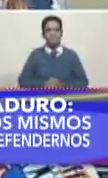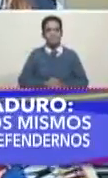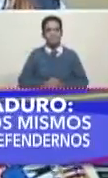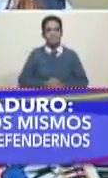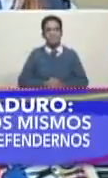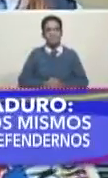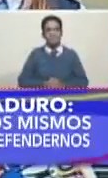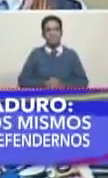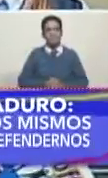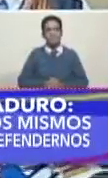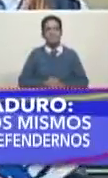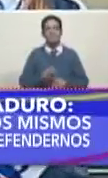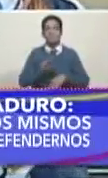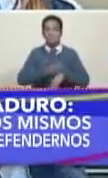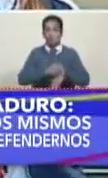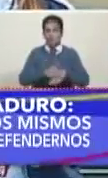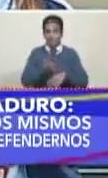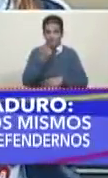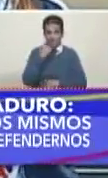Porque fíjense ustedes,